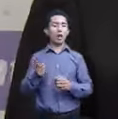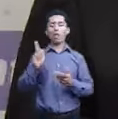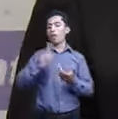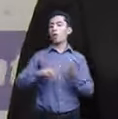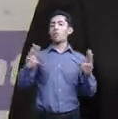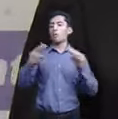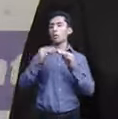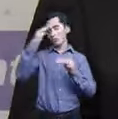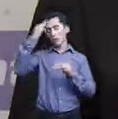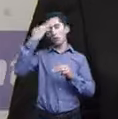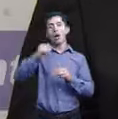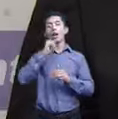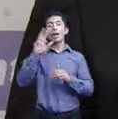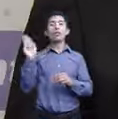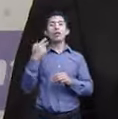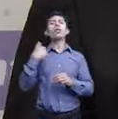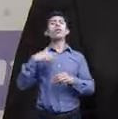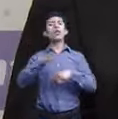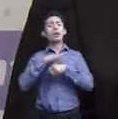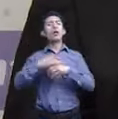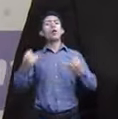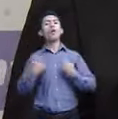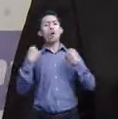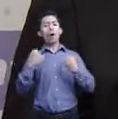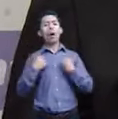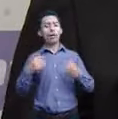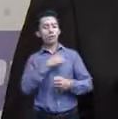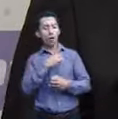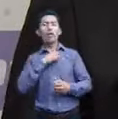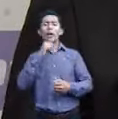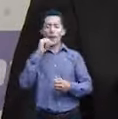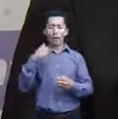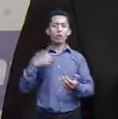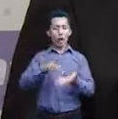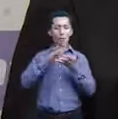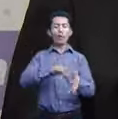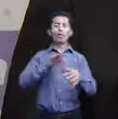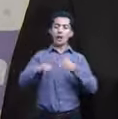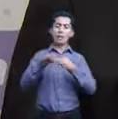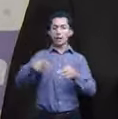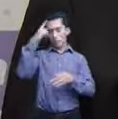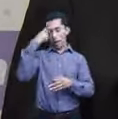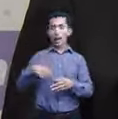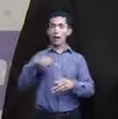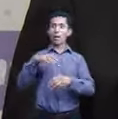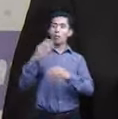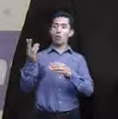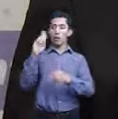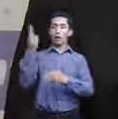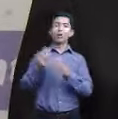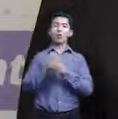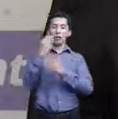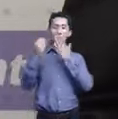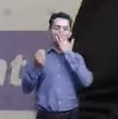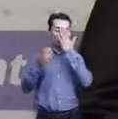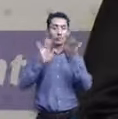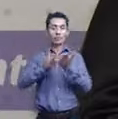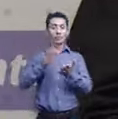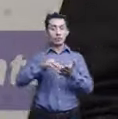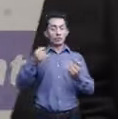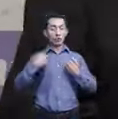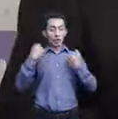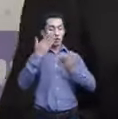nuestro municipio. Hoy decirles, jóvenes, que no están solos, que hoy vamos a trabajar mucho para que llegue, porque no solo los va a apoyar a